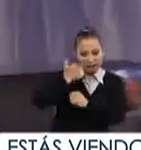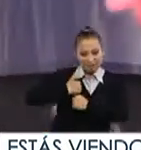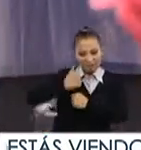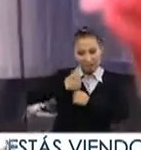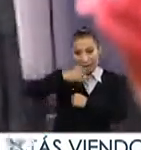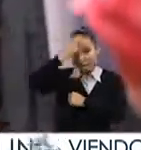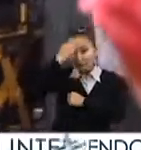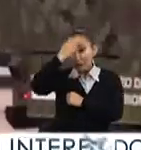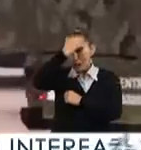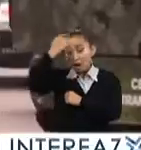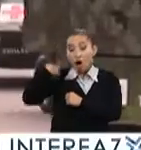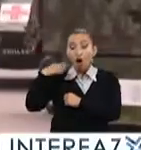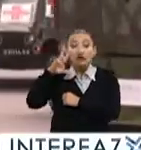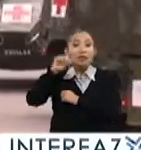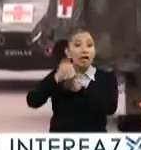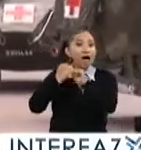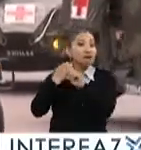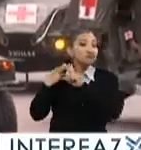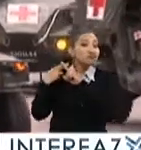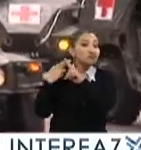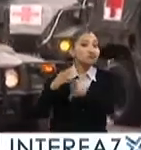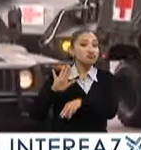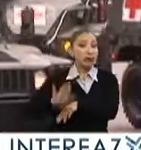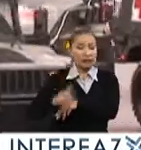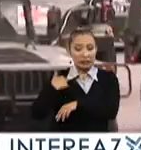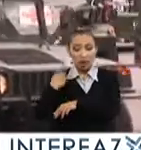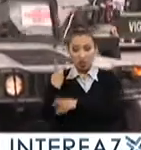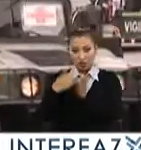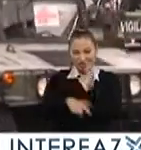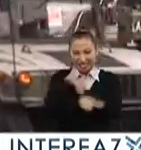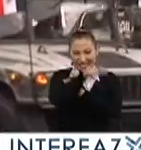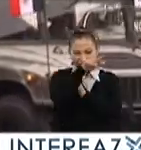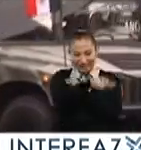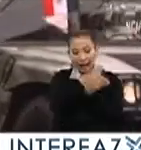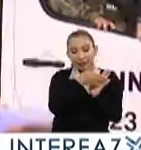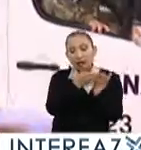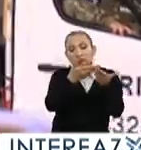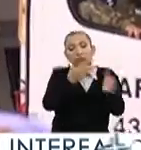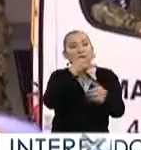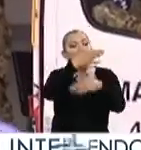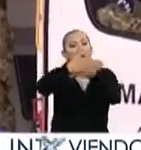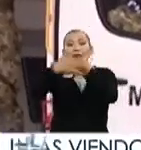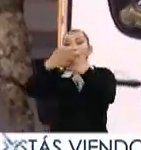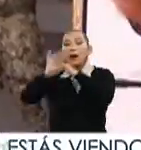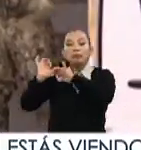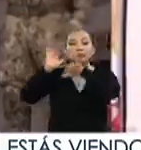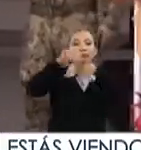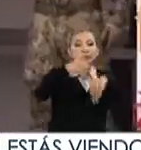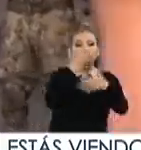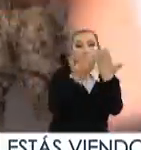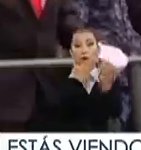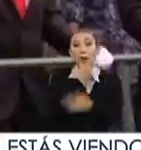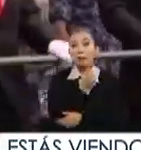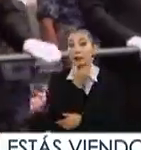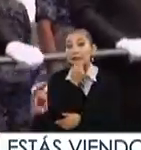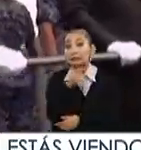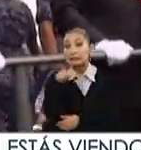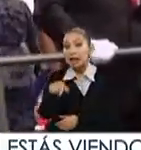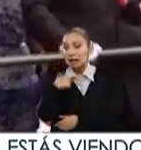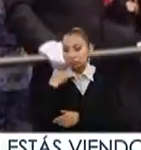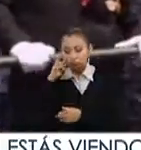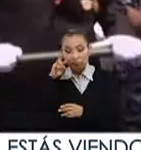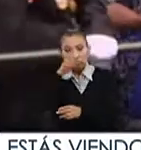Militar de Enfermería cumple 80 años. Y apenas en 2017 se abrió la convocatoria para el ingreso de hombres. Se trata